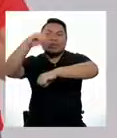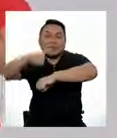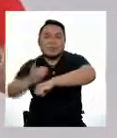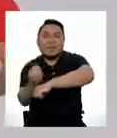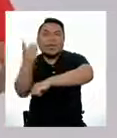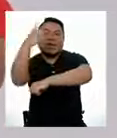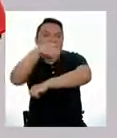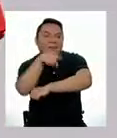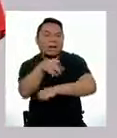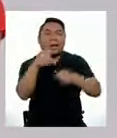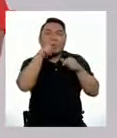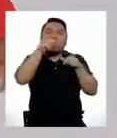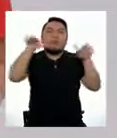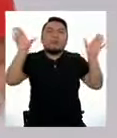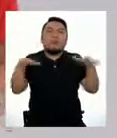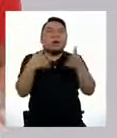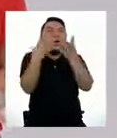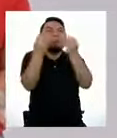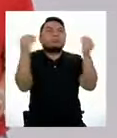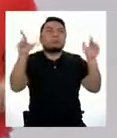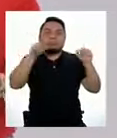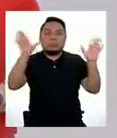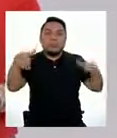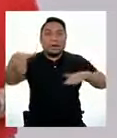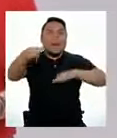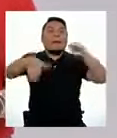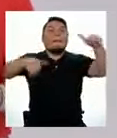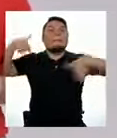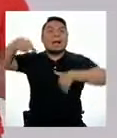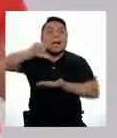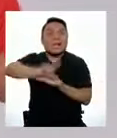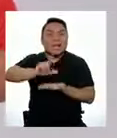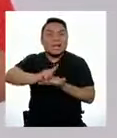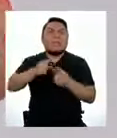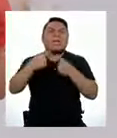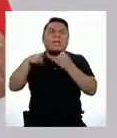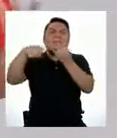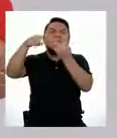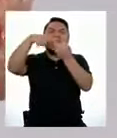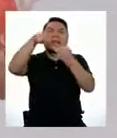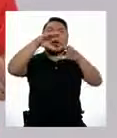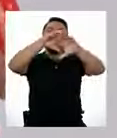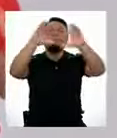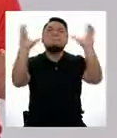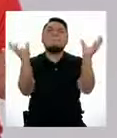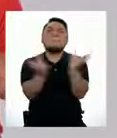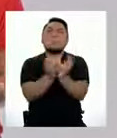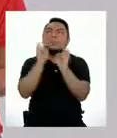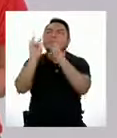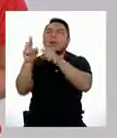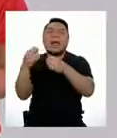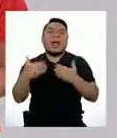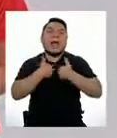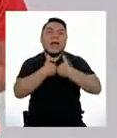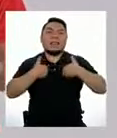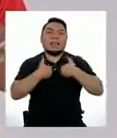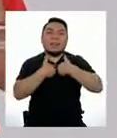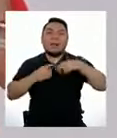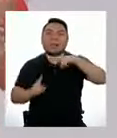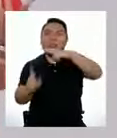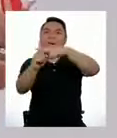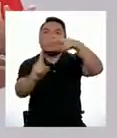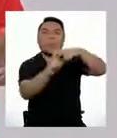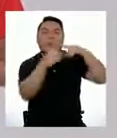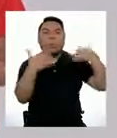y aves por montones en playas, por ejemplo aquí en la Costa Verde en Lima, y otras noticias más que nos han generado mucha alegría y que a la vez nos han